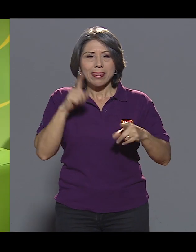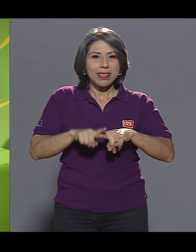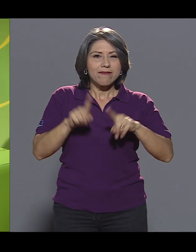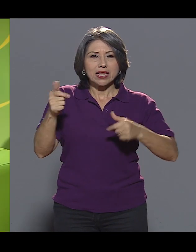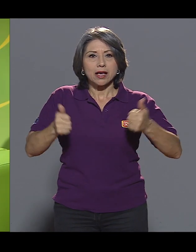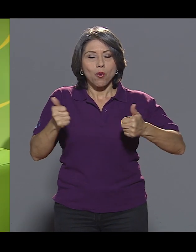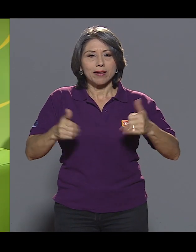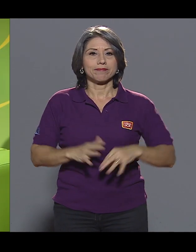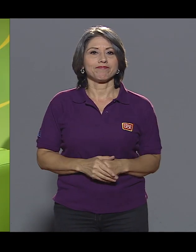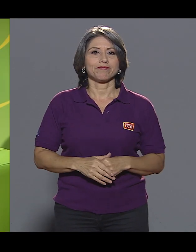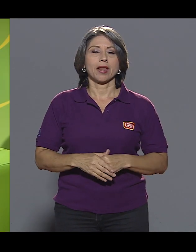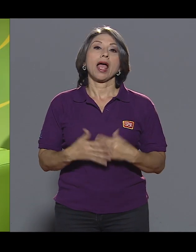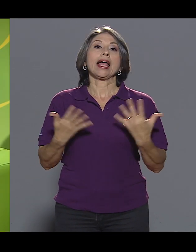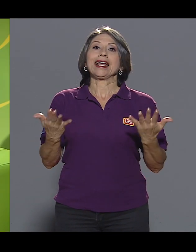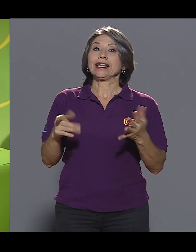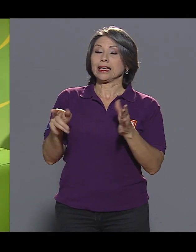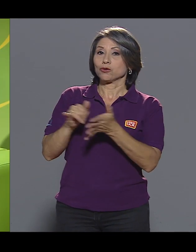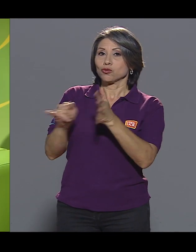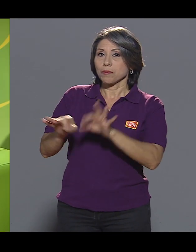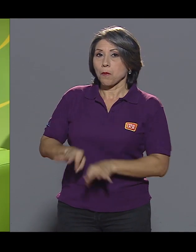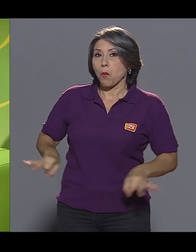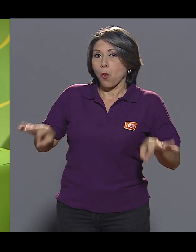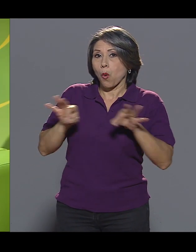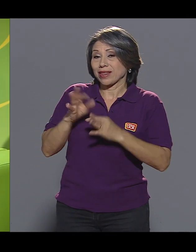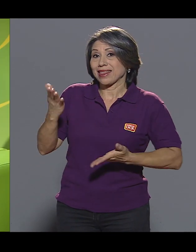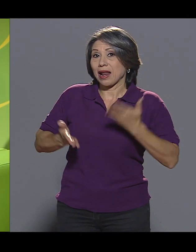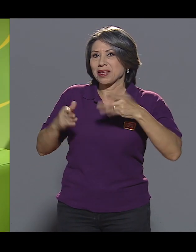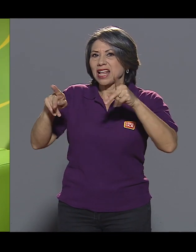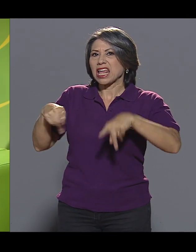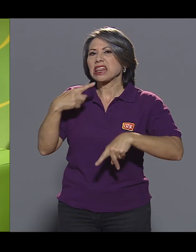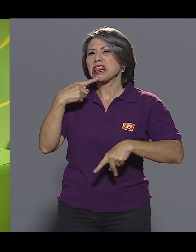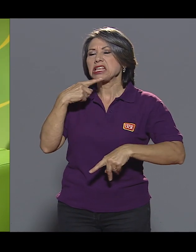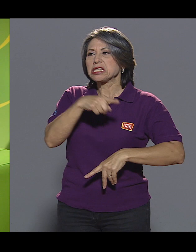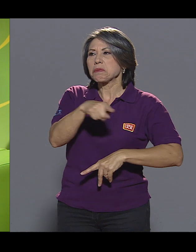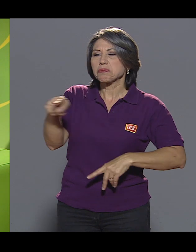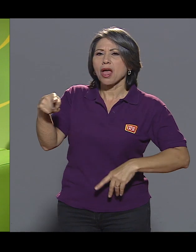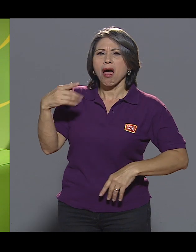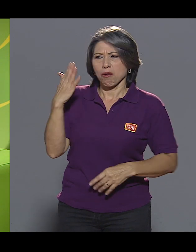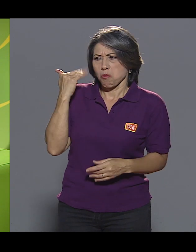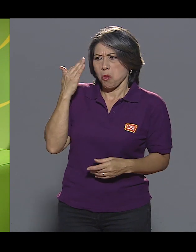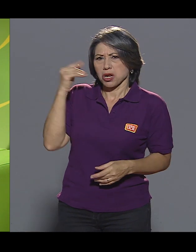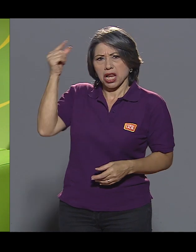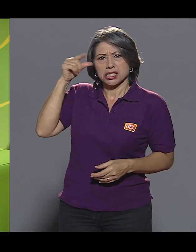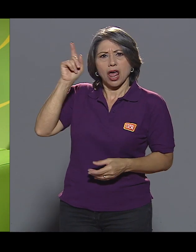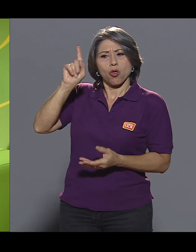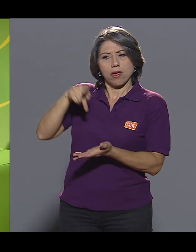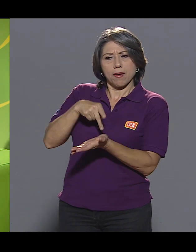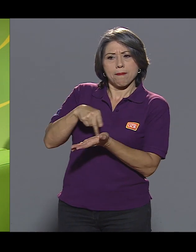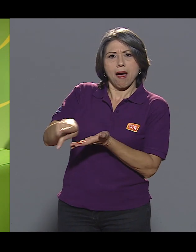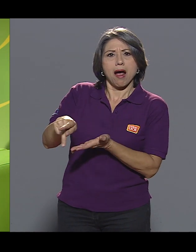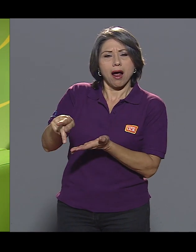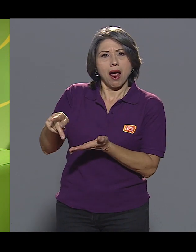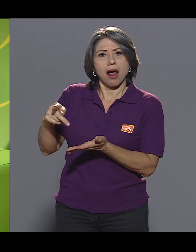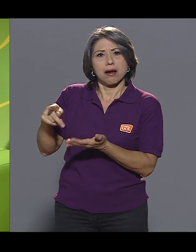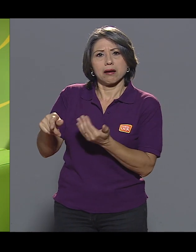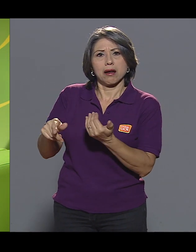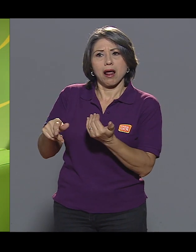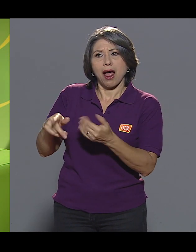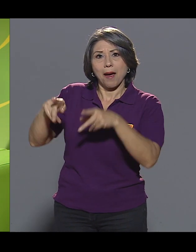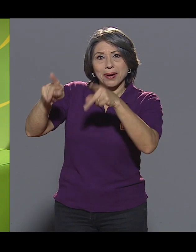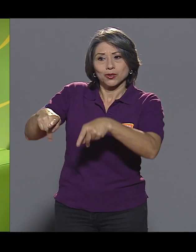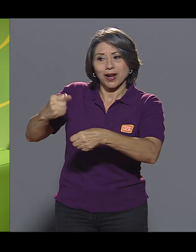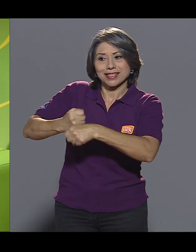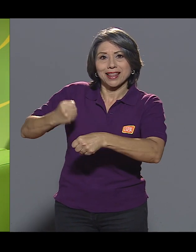también es importante. De repente la gente diría, ¿por qué el Estado debería proporcionar trabajadoras del sexo o trabajadores del sexo